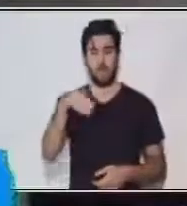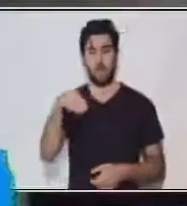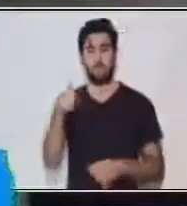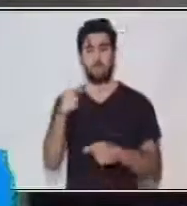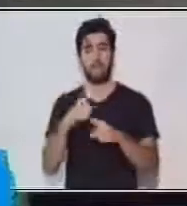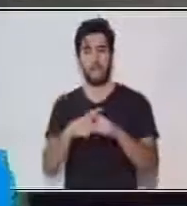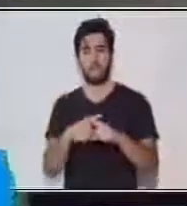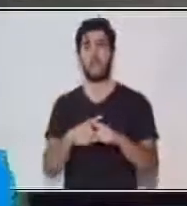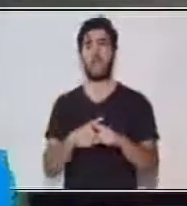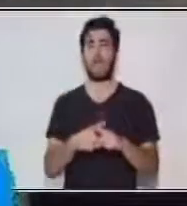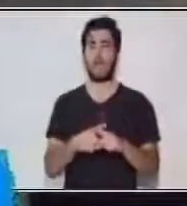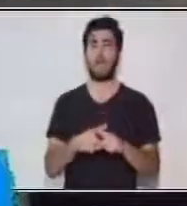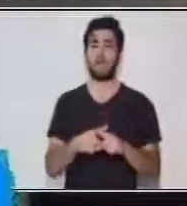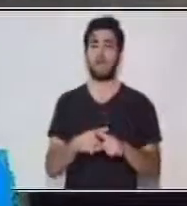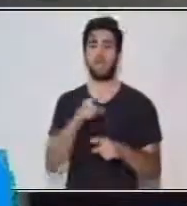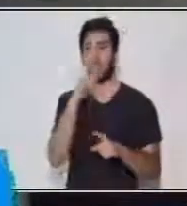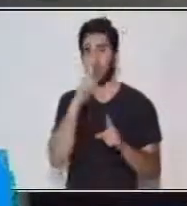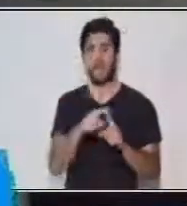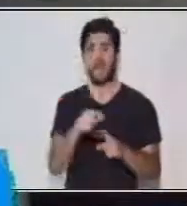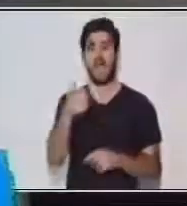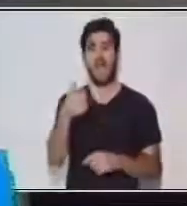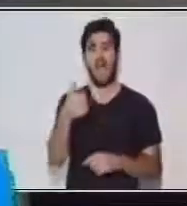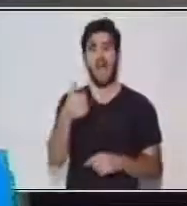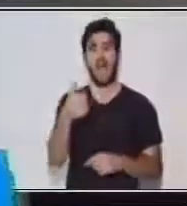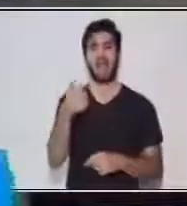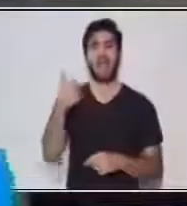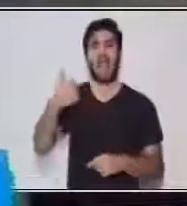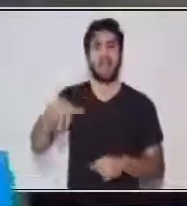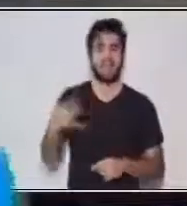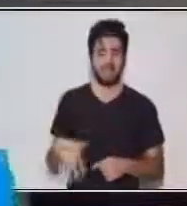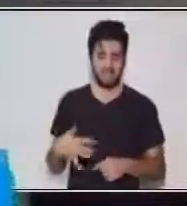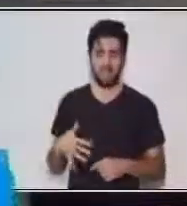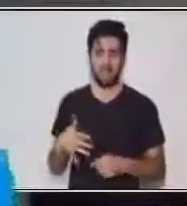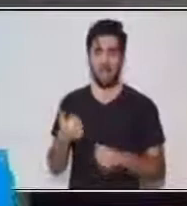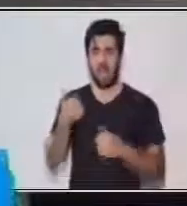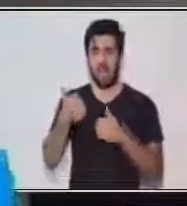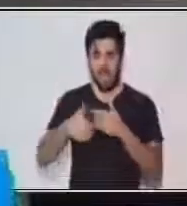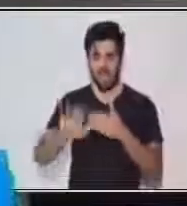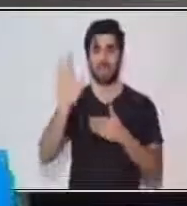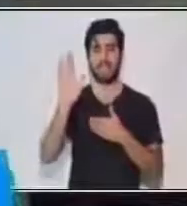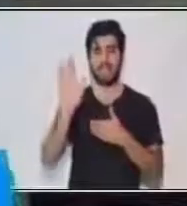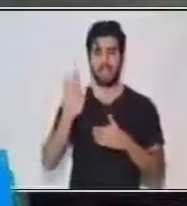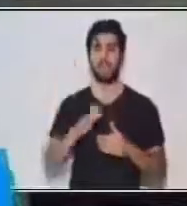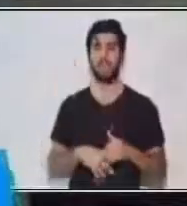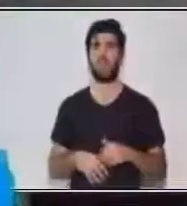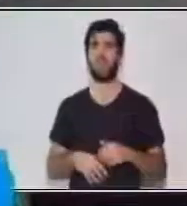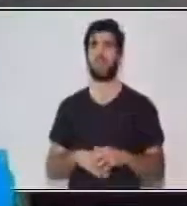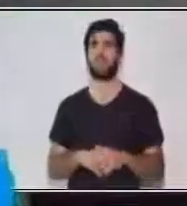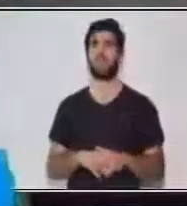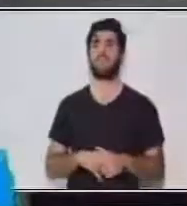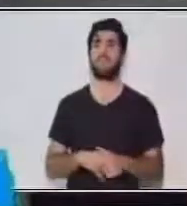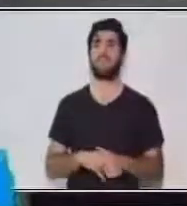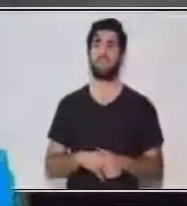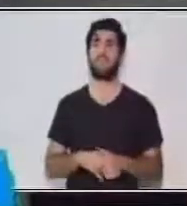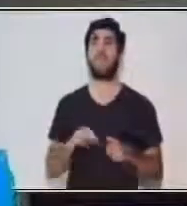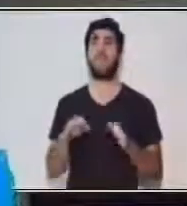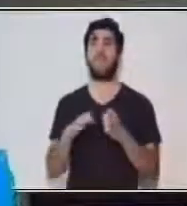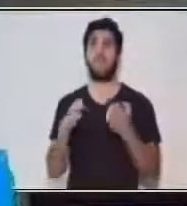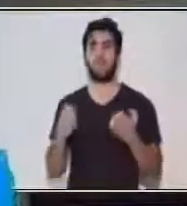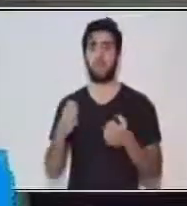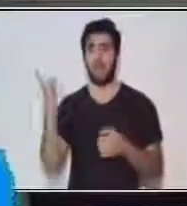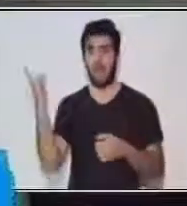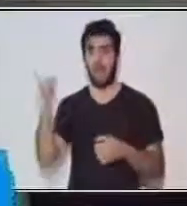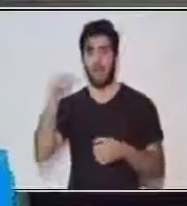¿Qué pasa con la aceleración? En este momento, como estamos en el eje vertical, la aceleración en